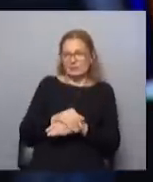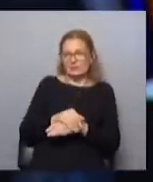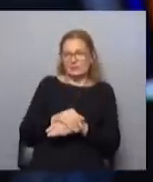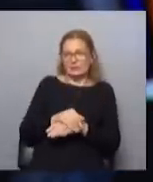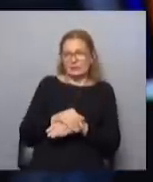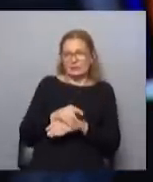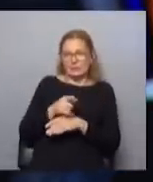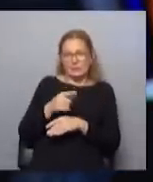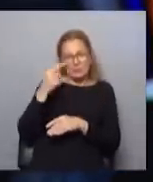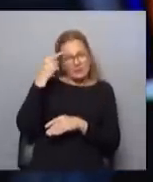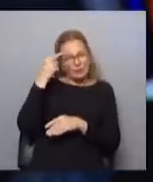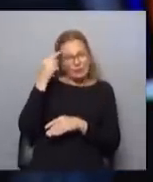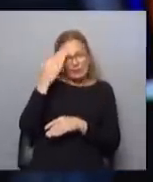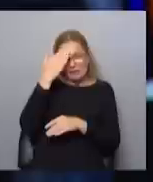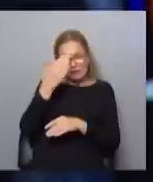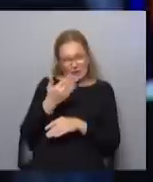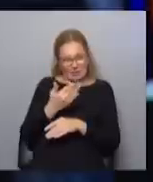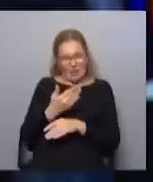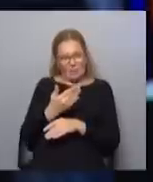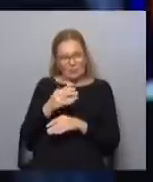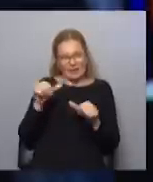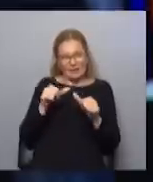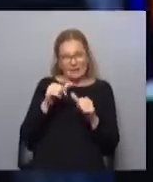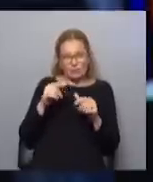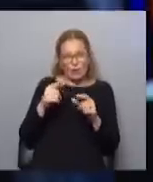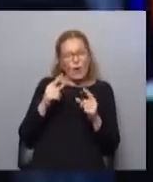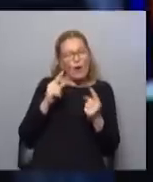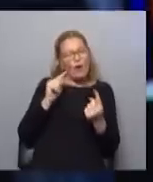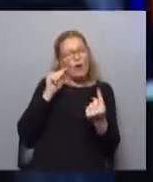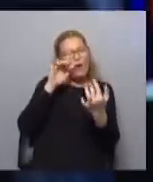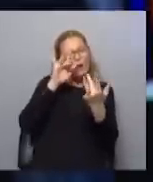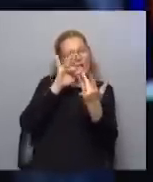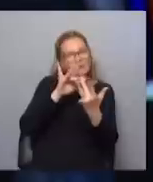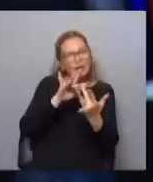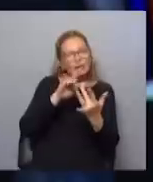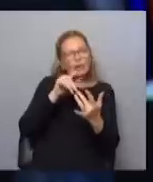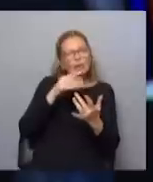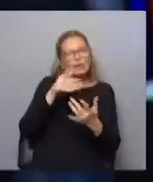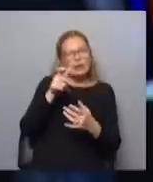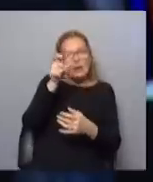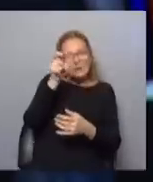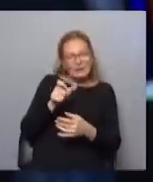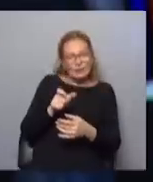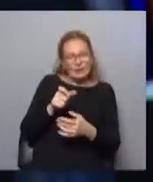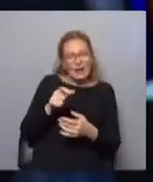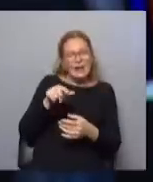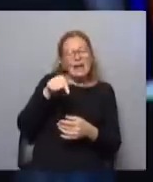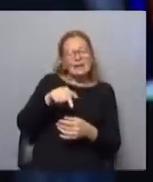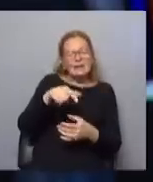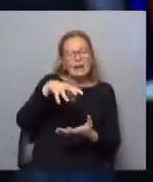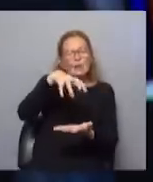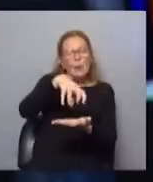creo que lo que está haciendo el frente es re conectando con el territorio y la gente en el territorio